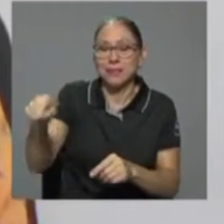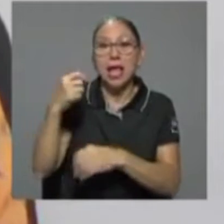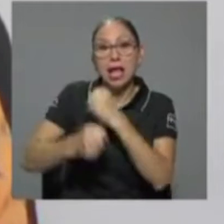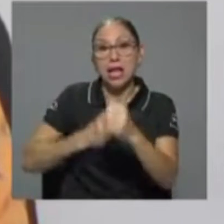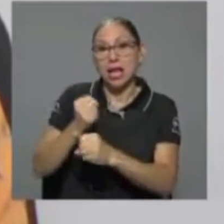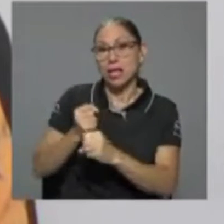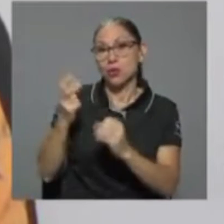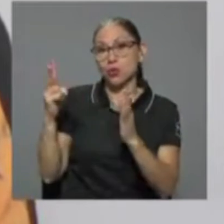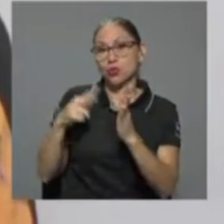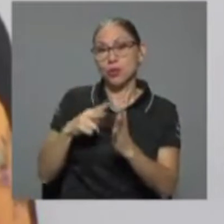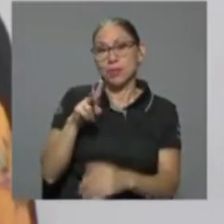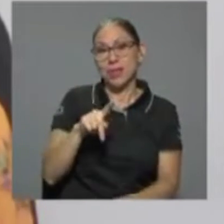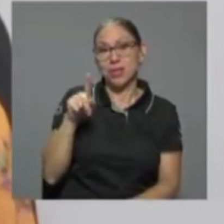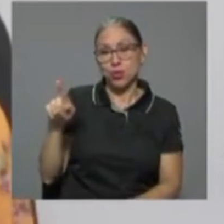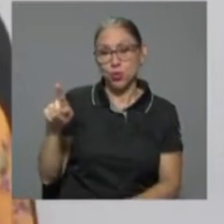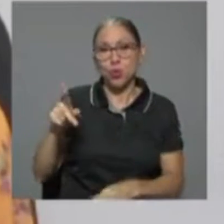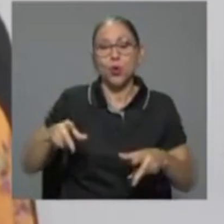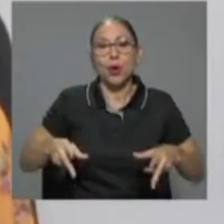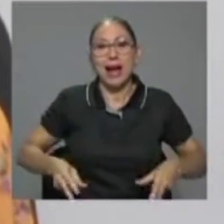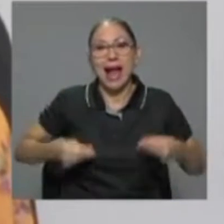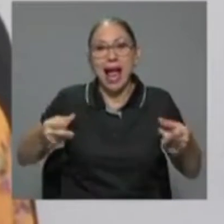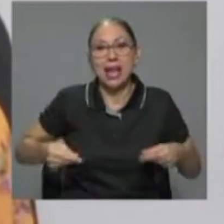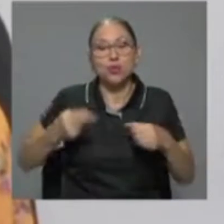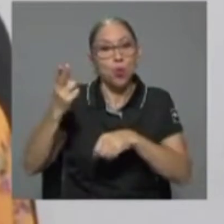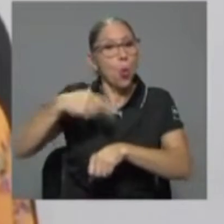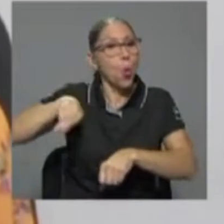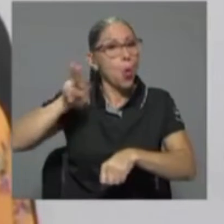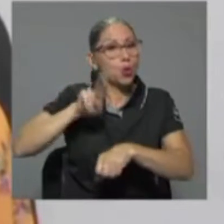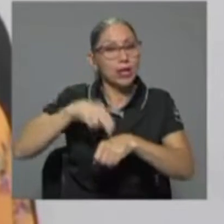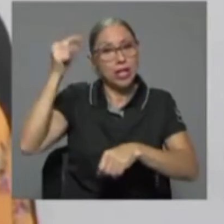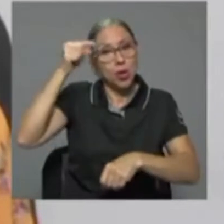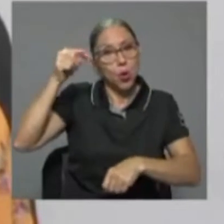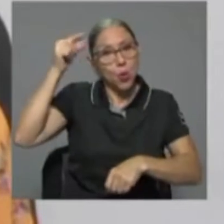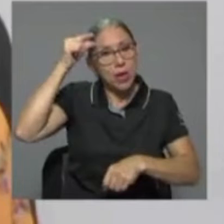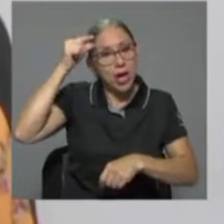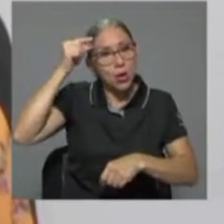del gobierno, el gasto corriente del gobierno crece